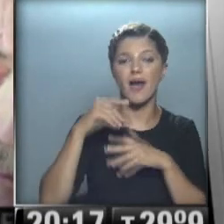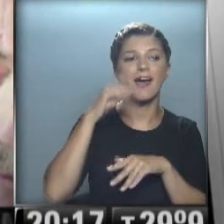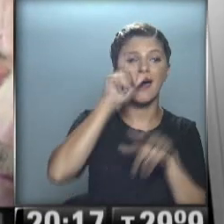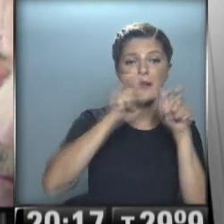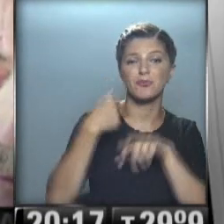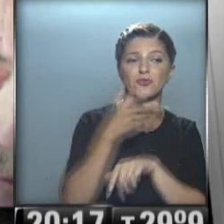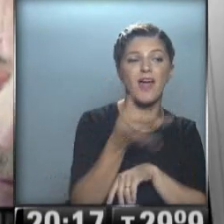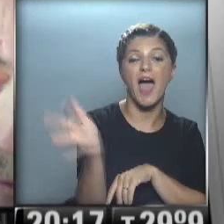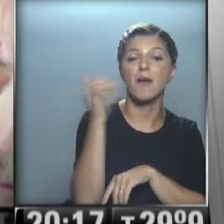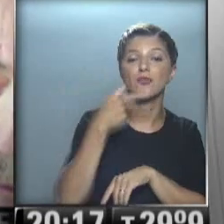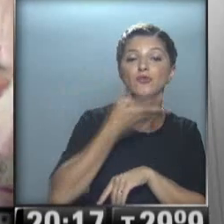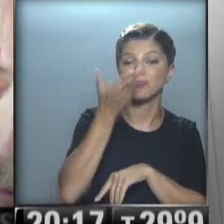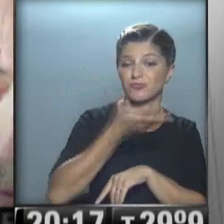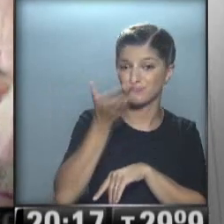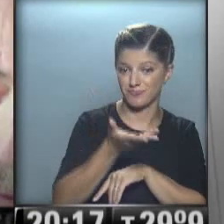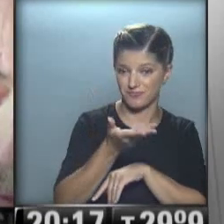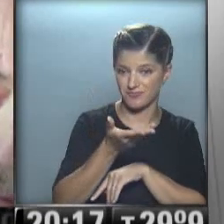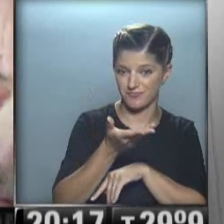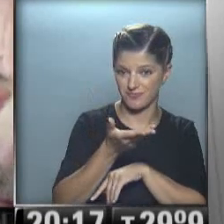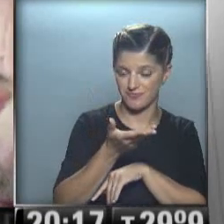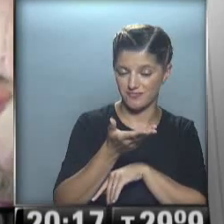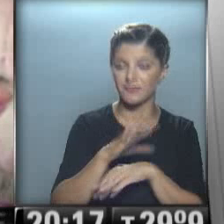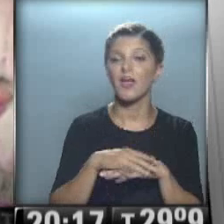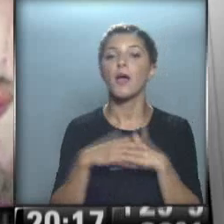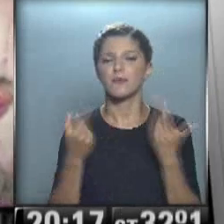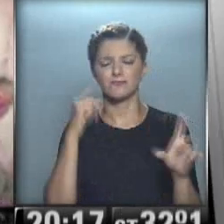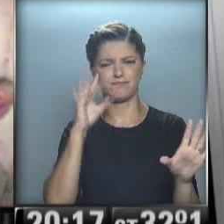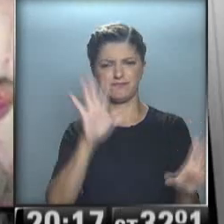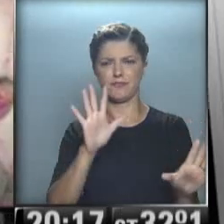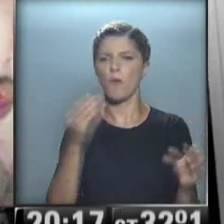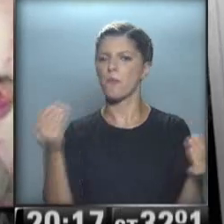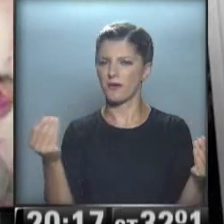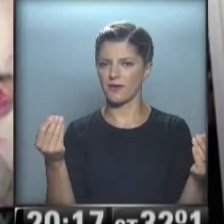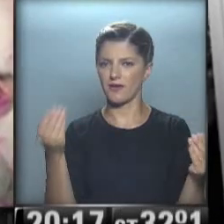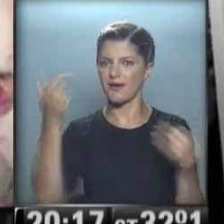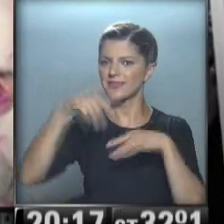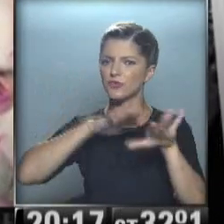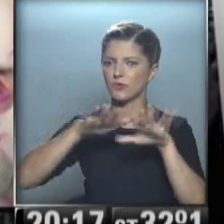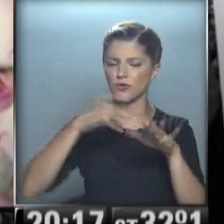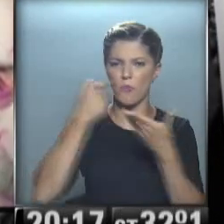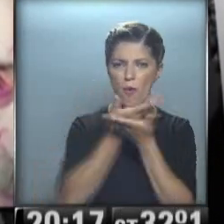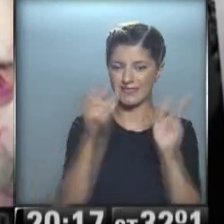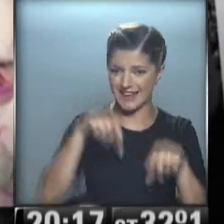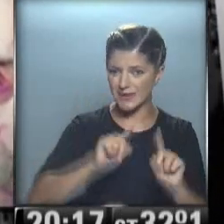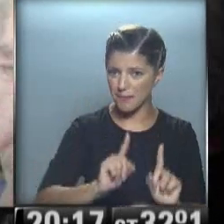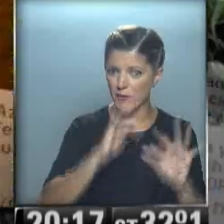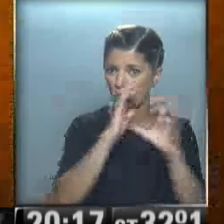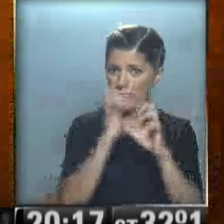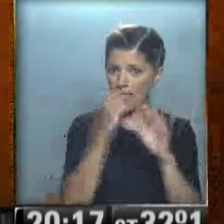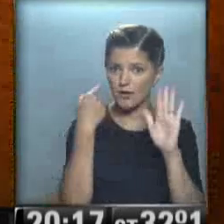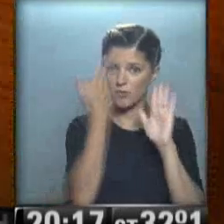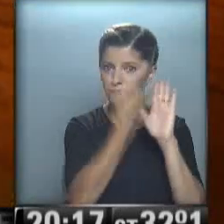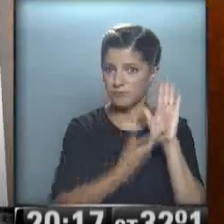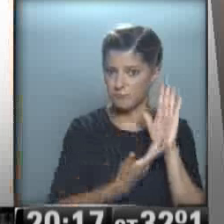ese que hablan las personas comunes todos los días Lo que me llam la atención Es que esto remarcado en este diario que justamente se coloca en este lugar